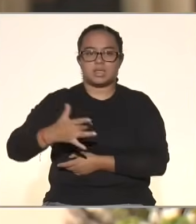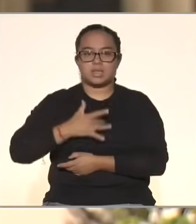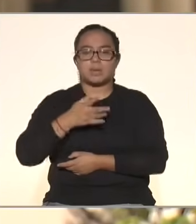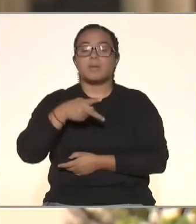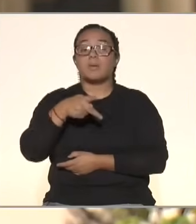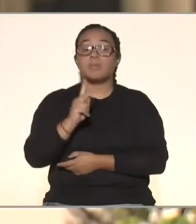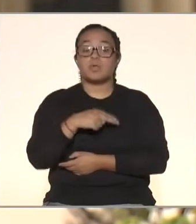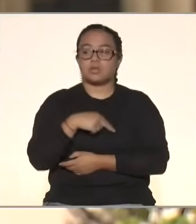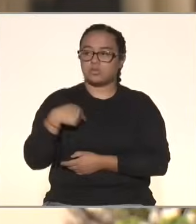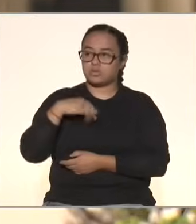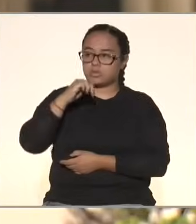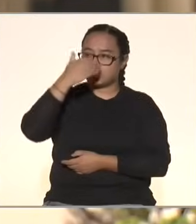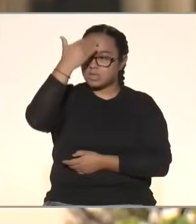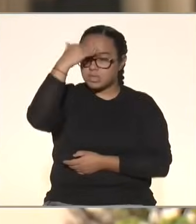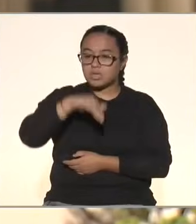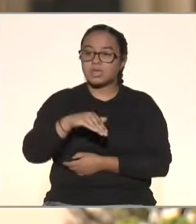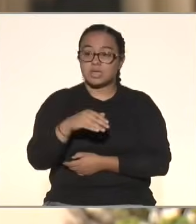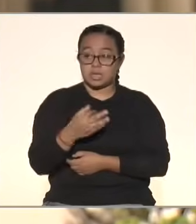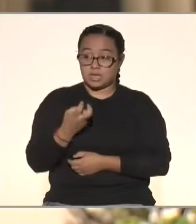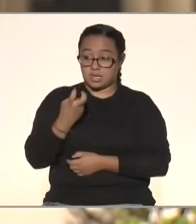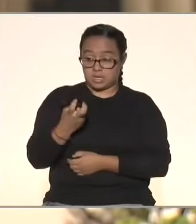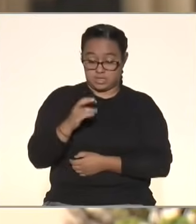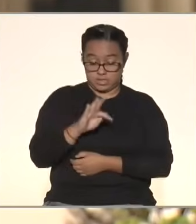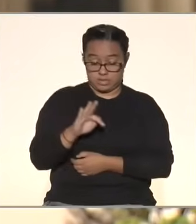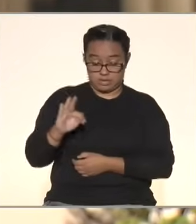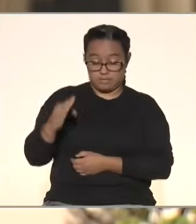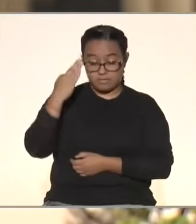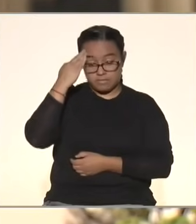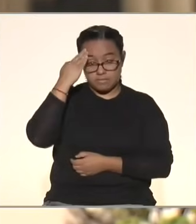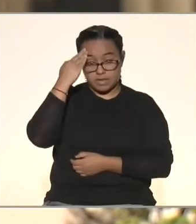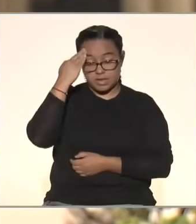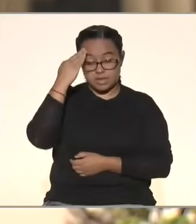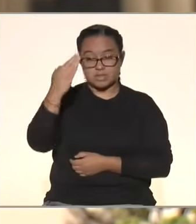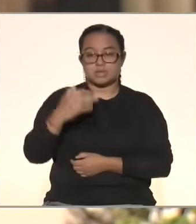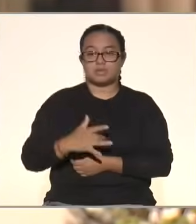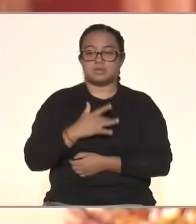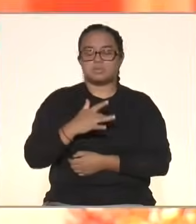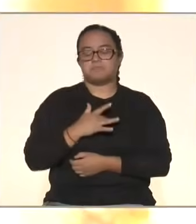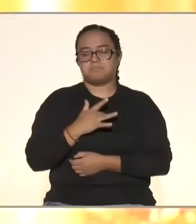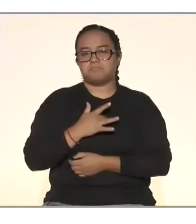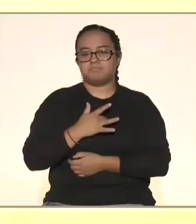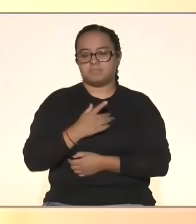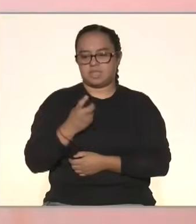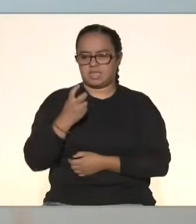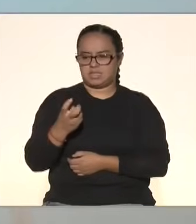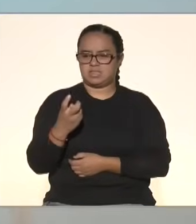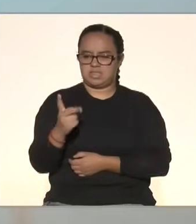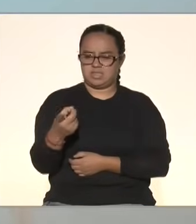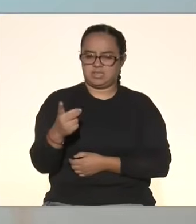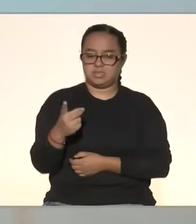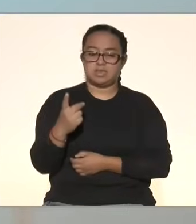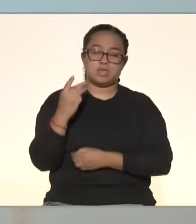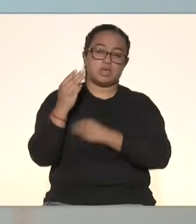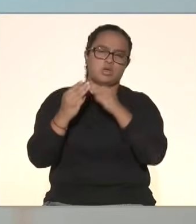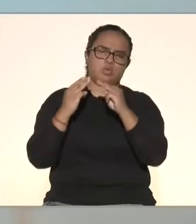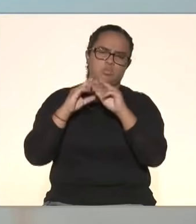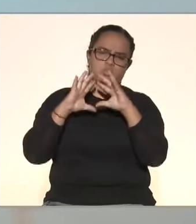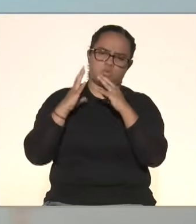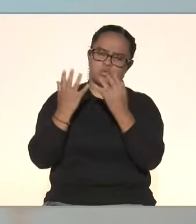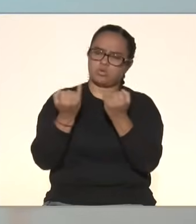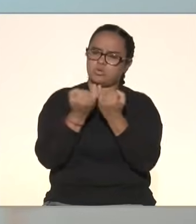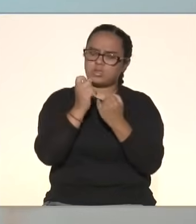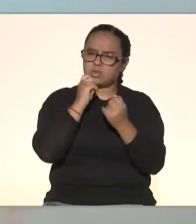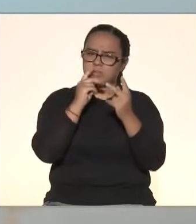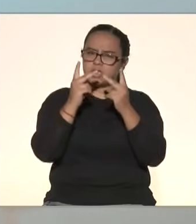que sí sabemos es que se presenta en estas épocas, las cuales obviamente a nivel mundial coinciden con